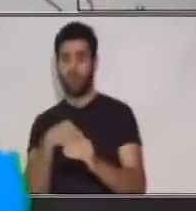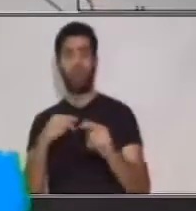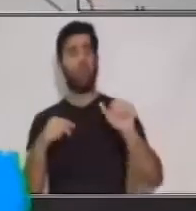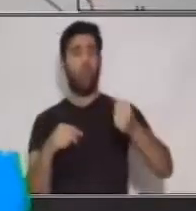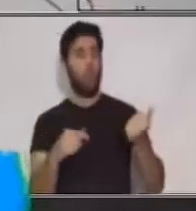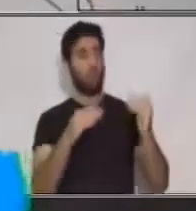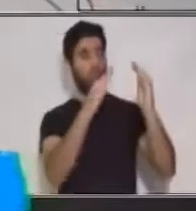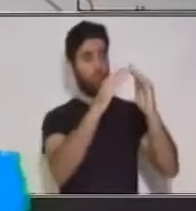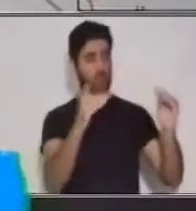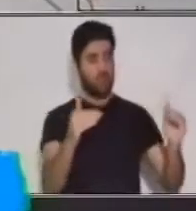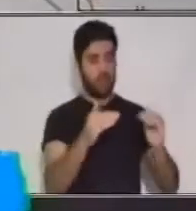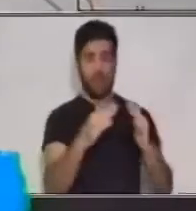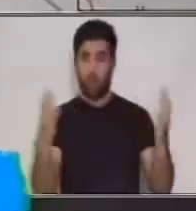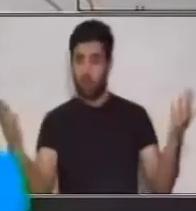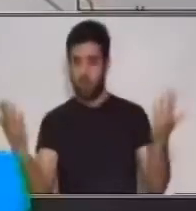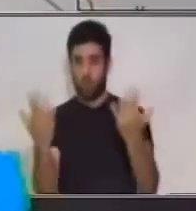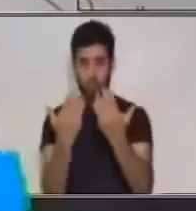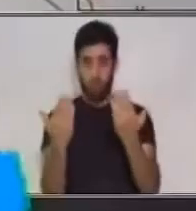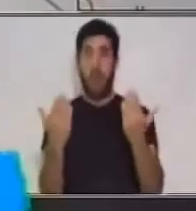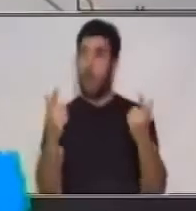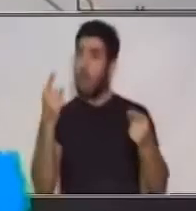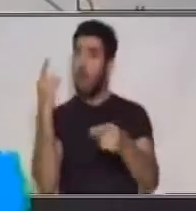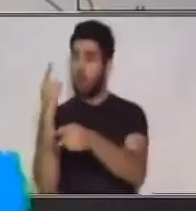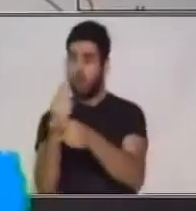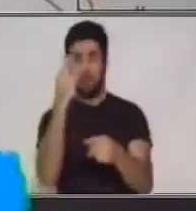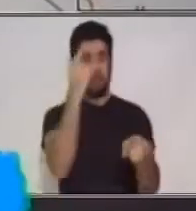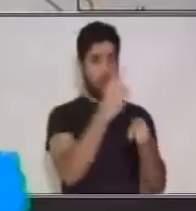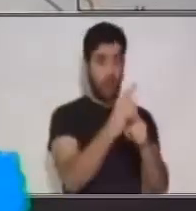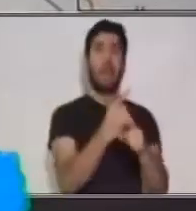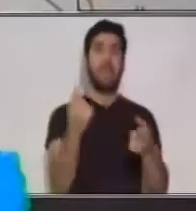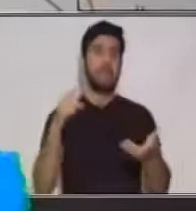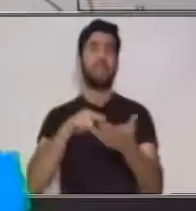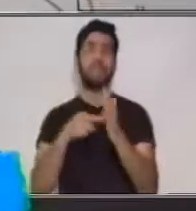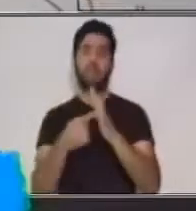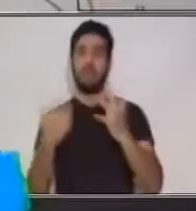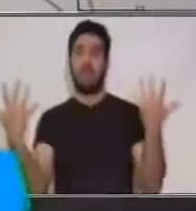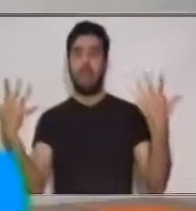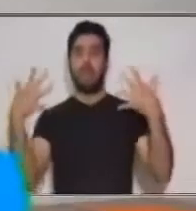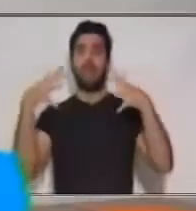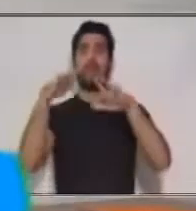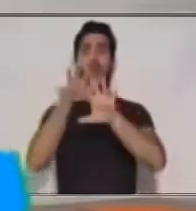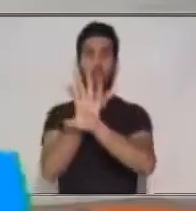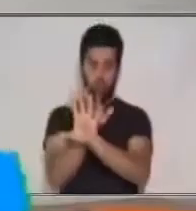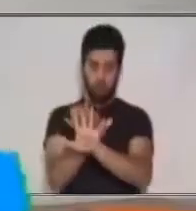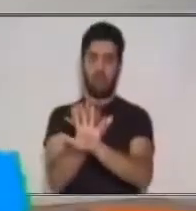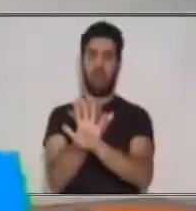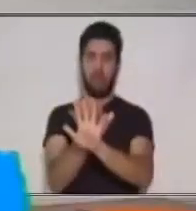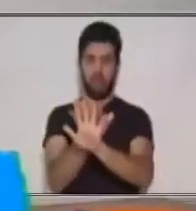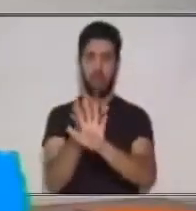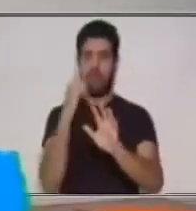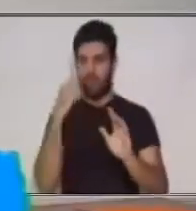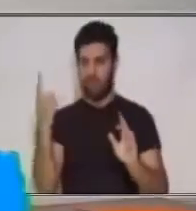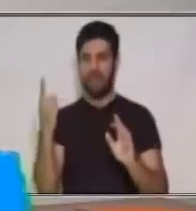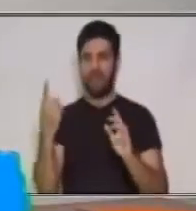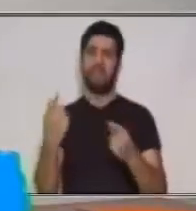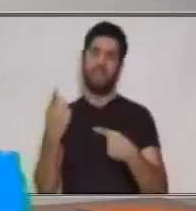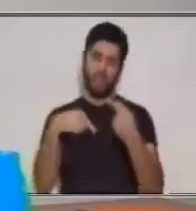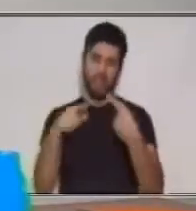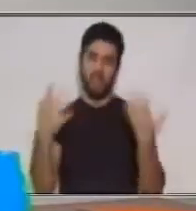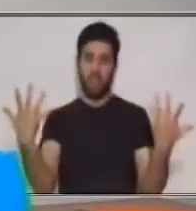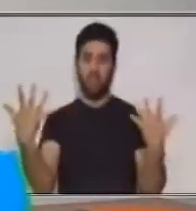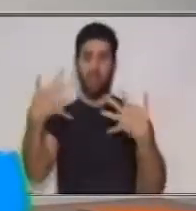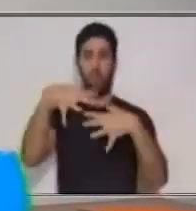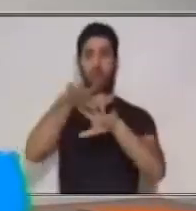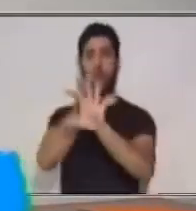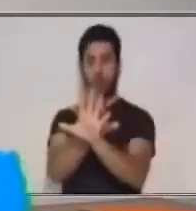otro, son congruentes. Correcto. Entonces estos postulados son de congruencia de triángulos. Si se cumplen esas